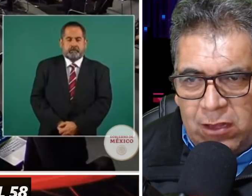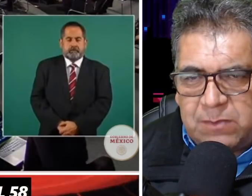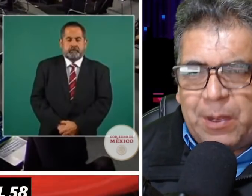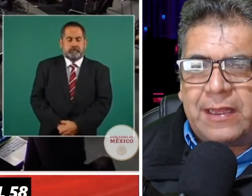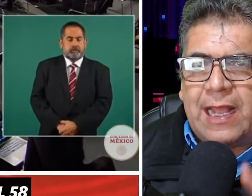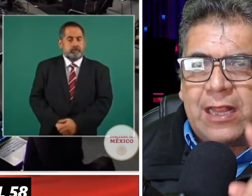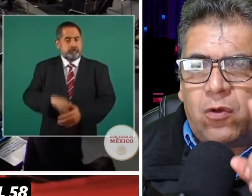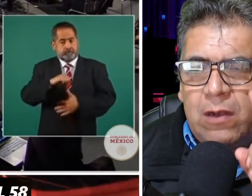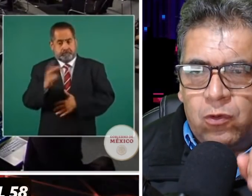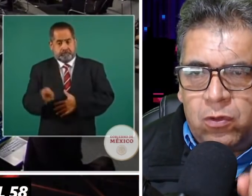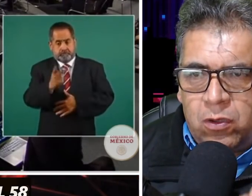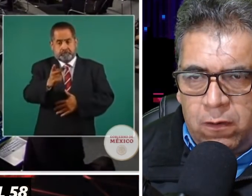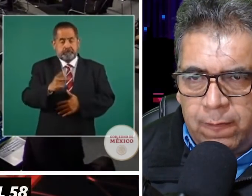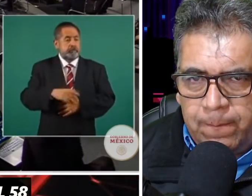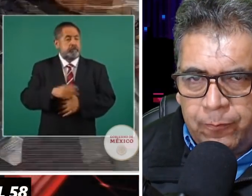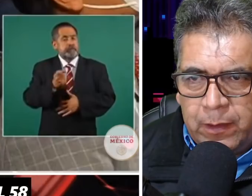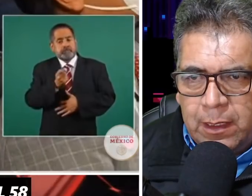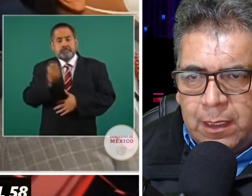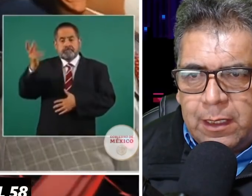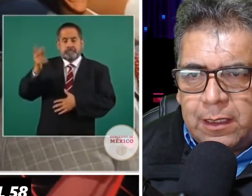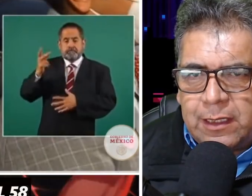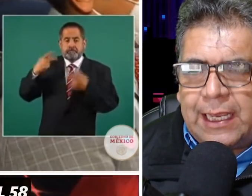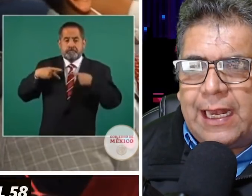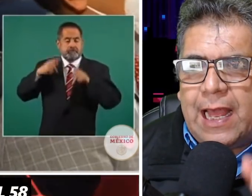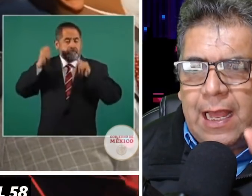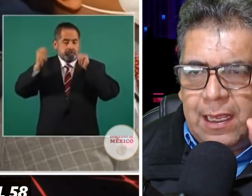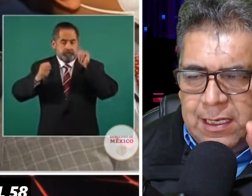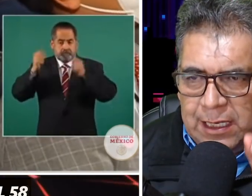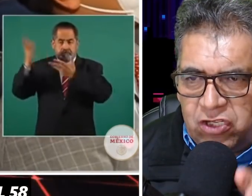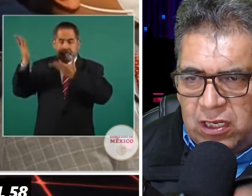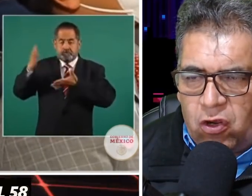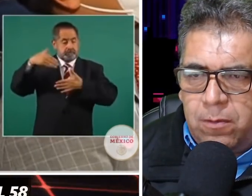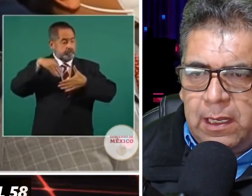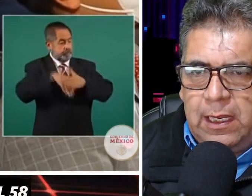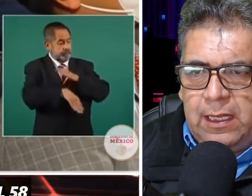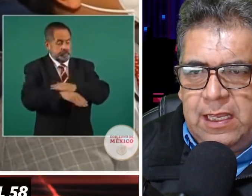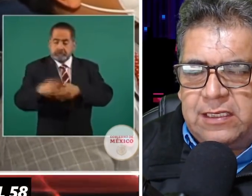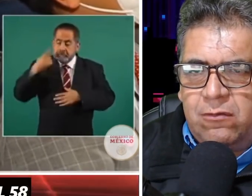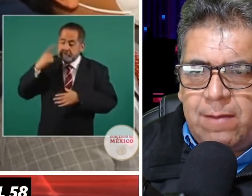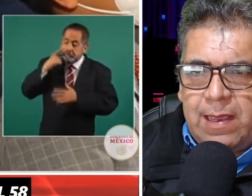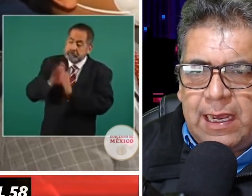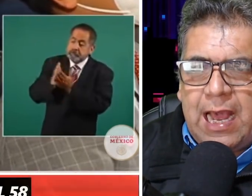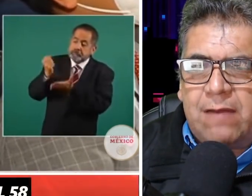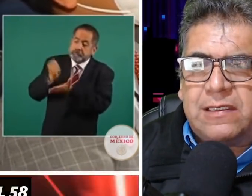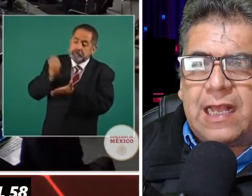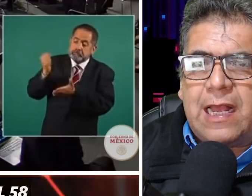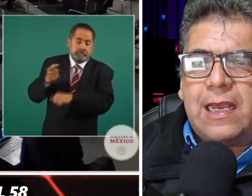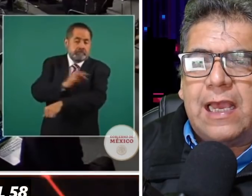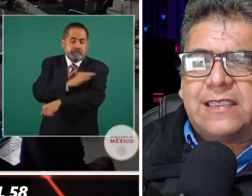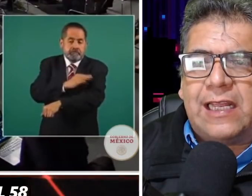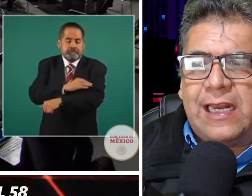diciendo, espantando al mundo de que la inyección del COVID-19